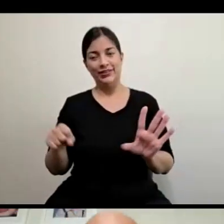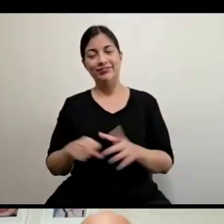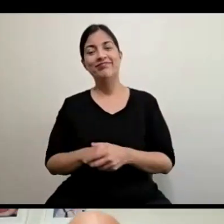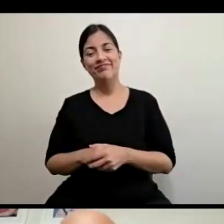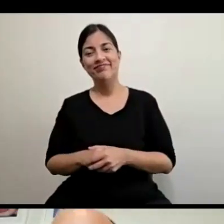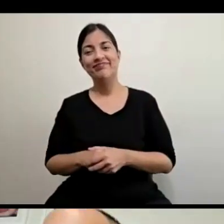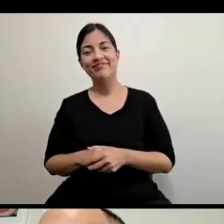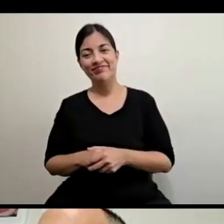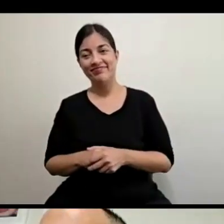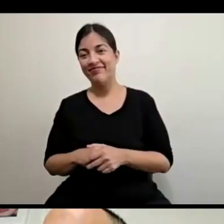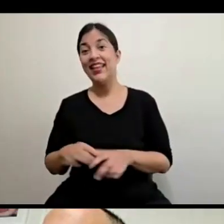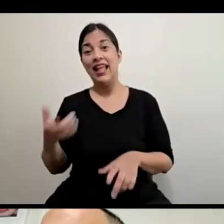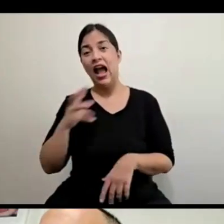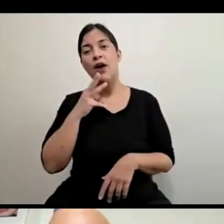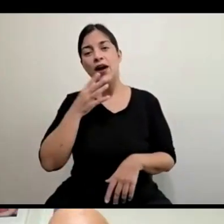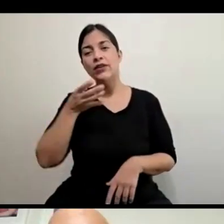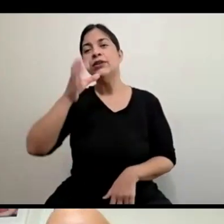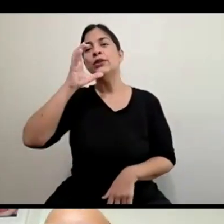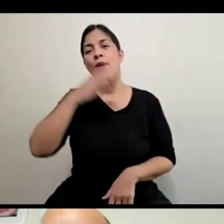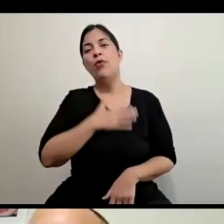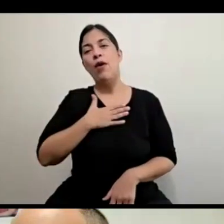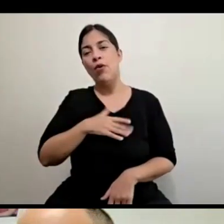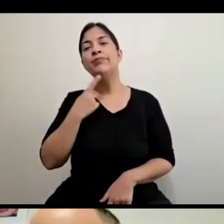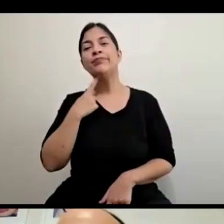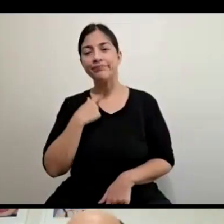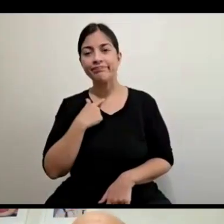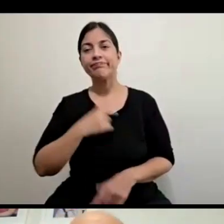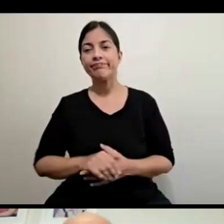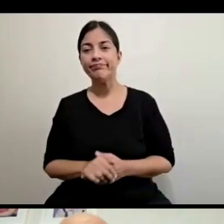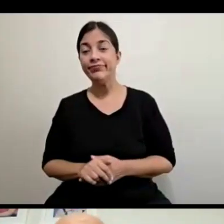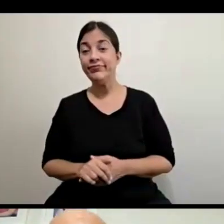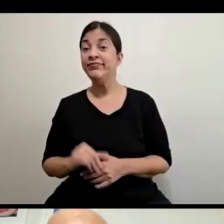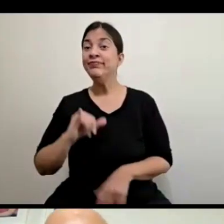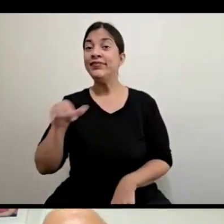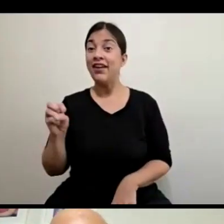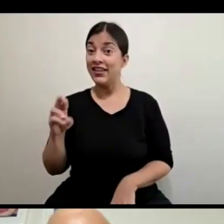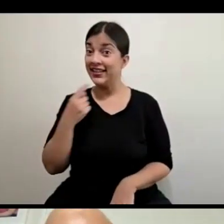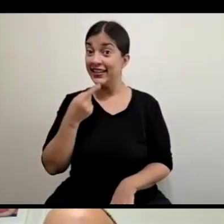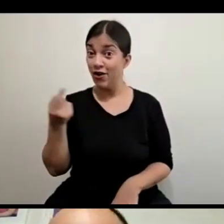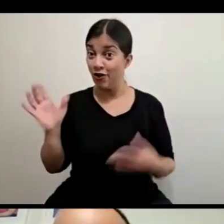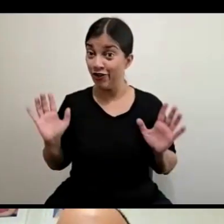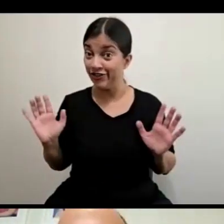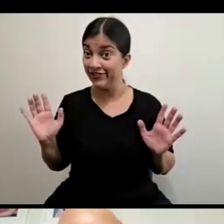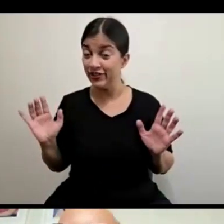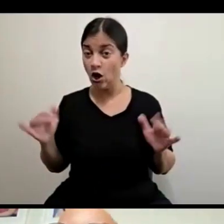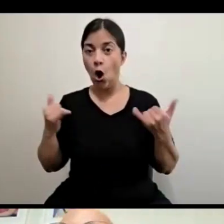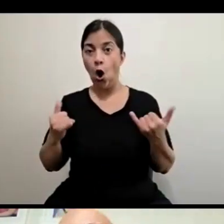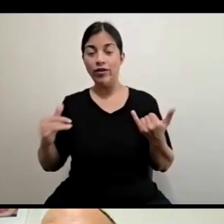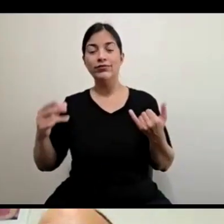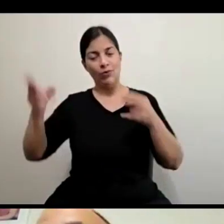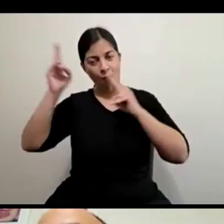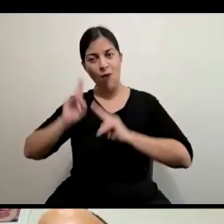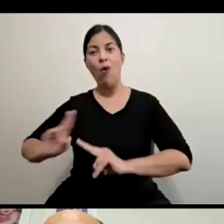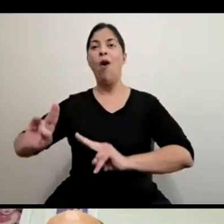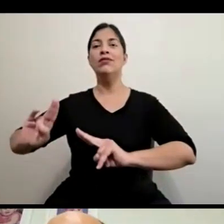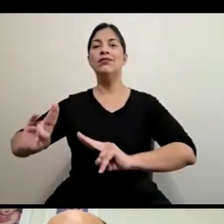agua. Todo el mundo beba agua. Porque... Sí, esto hay que bajarlo de alguna manera. Y como dijo Javier, hoy estamos engalanados. ¿Qué?